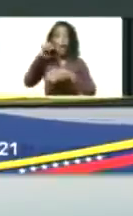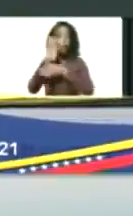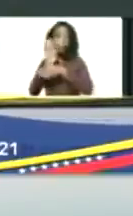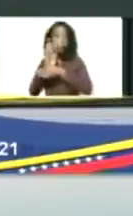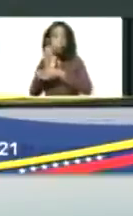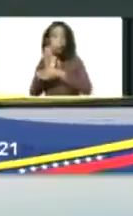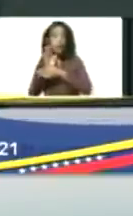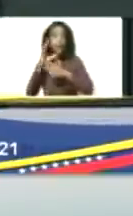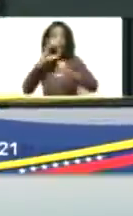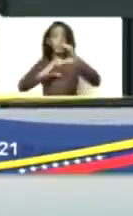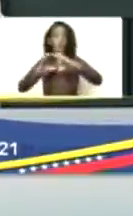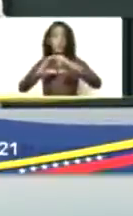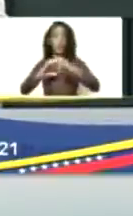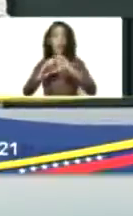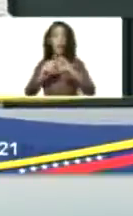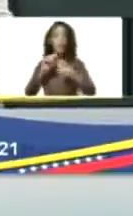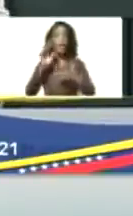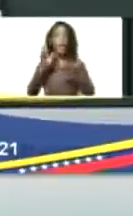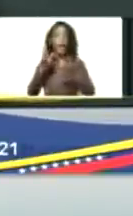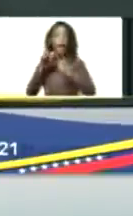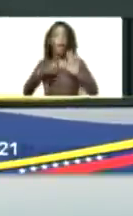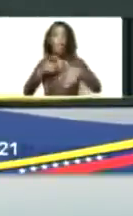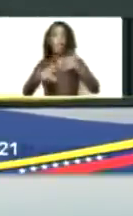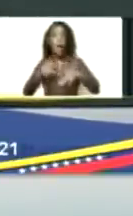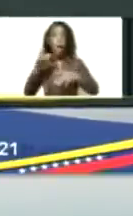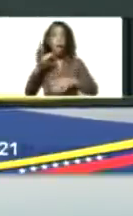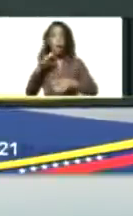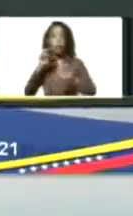la Agencia Bolivariana de Actividades Espaciales.